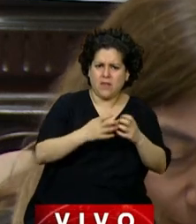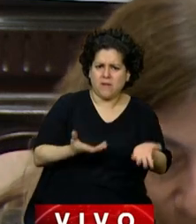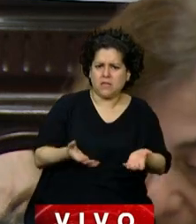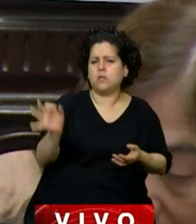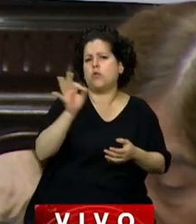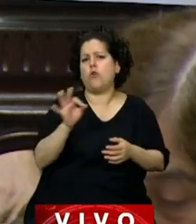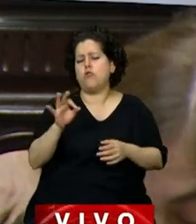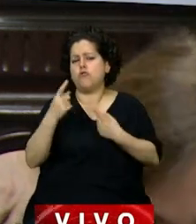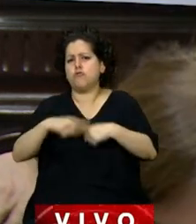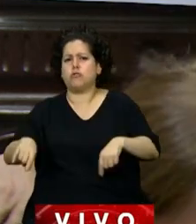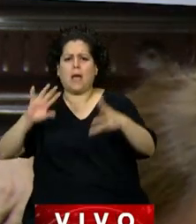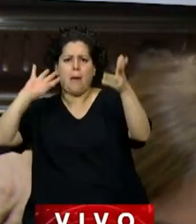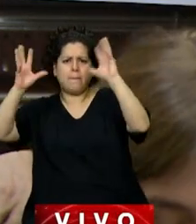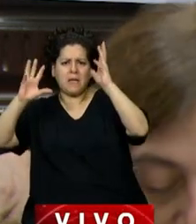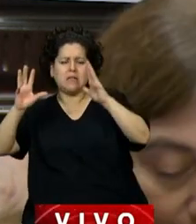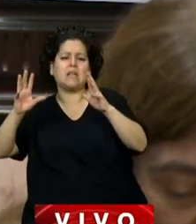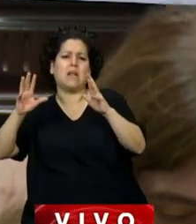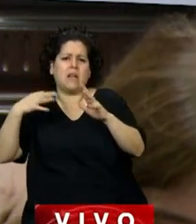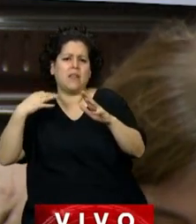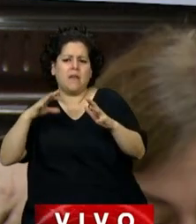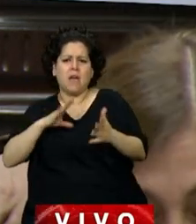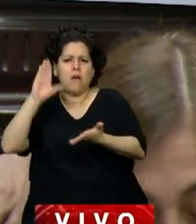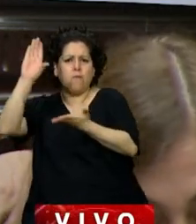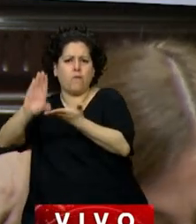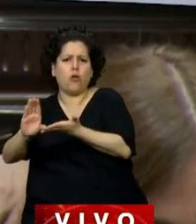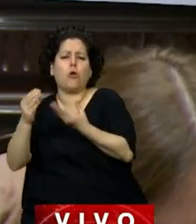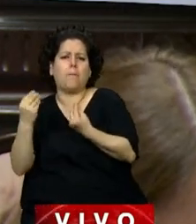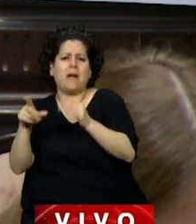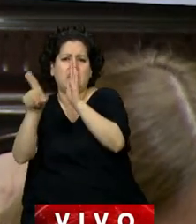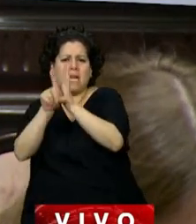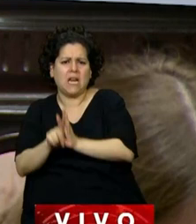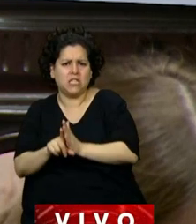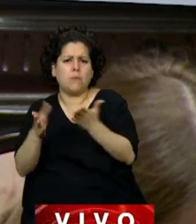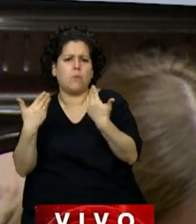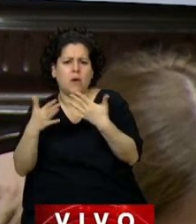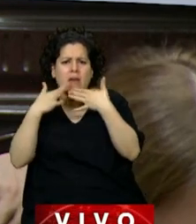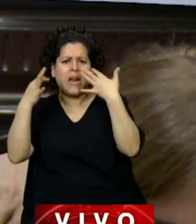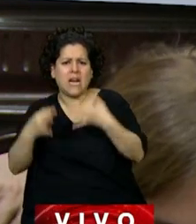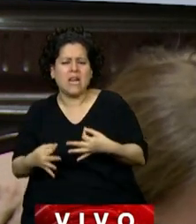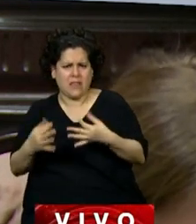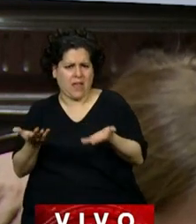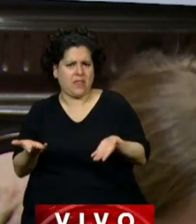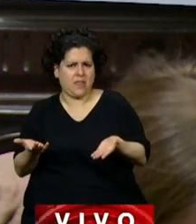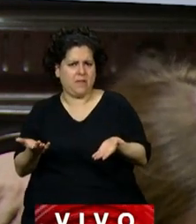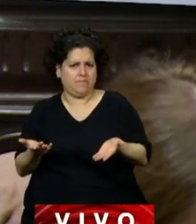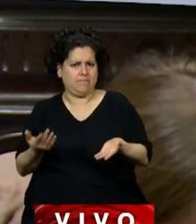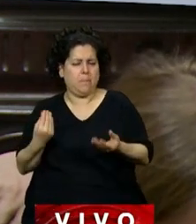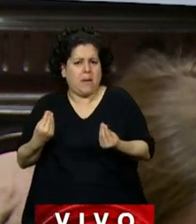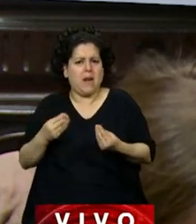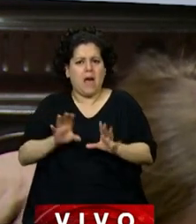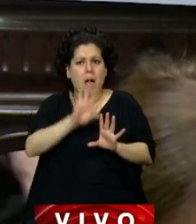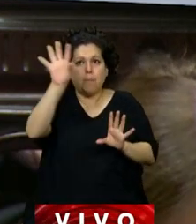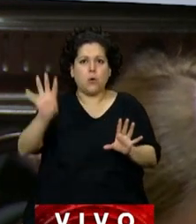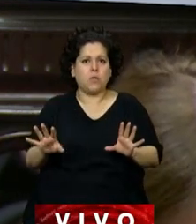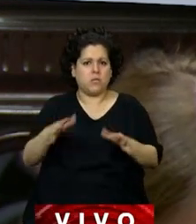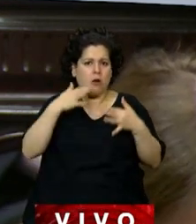cuestiones ambientales, de asignarle los fondos suficientes para que esas leyes sean realidad y de aplicación en cada una de las